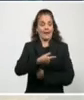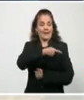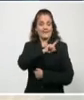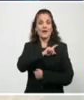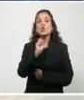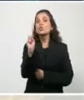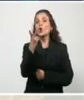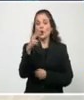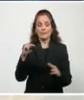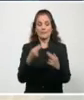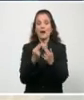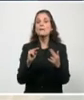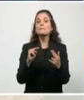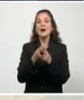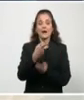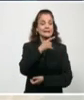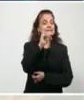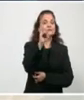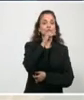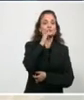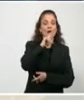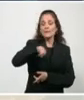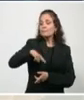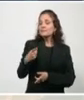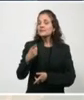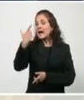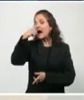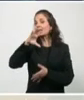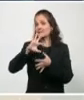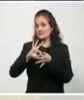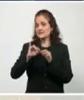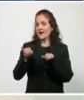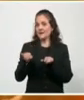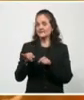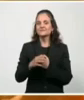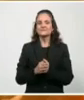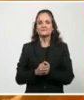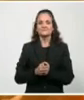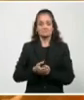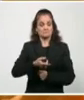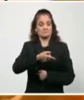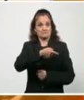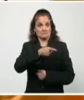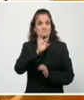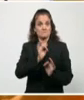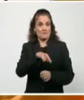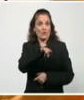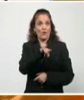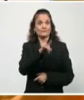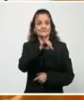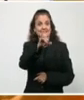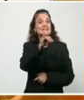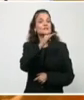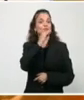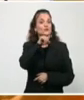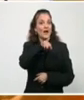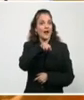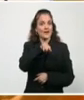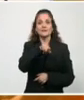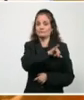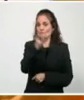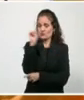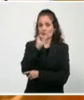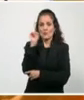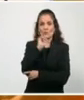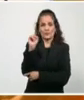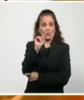impuso a Artemisa y sigue soñando con la clasificación a la postemporada. Los Leones vinieron de atrás para vencer con pizarra de 4-3 gracias